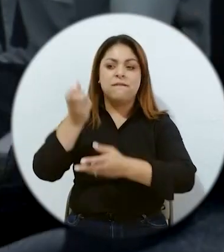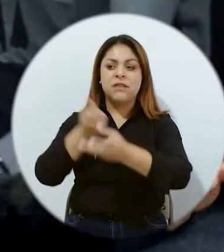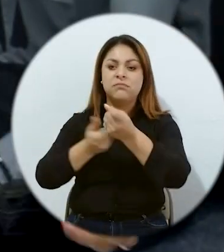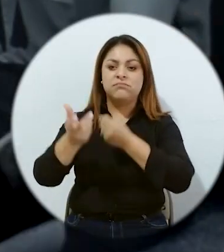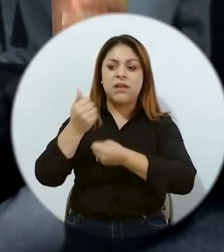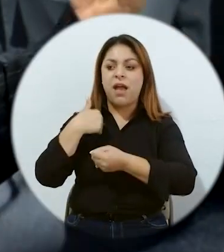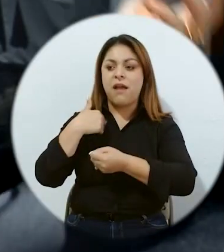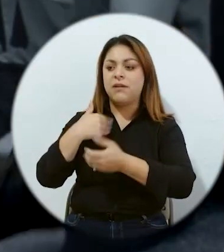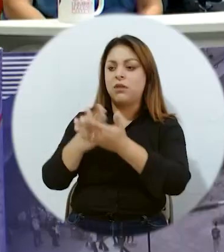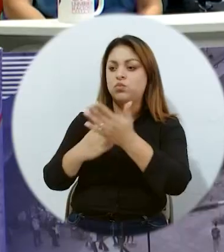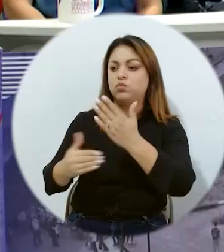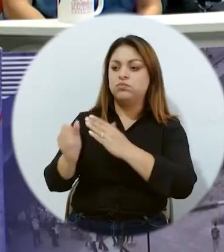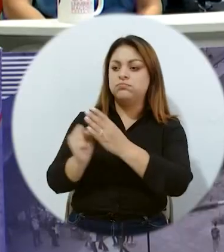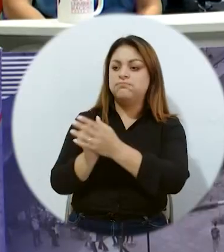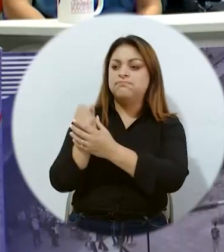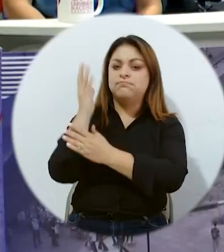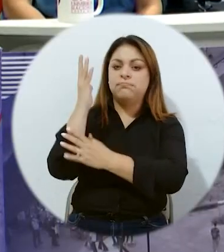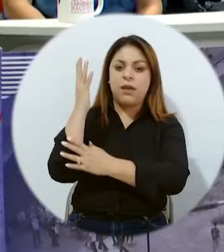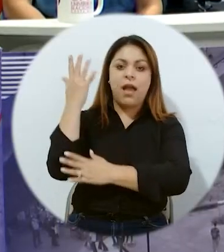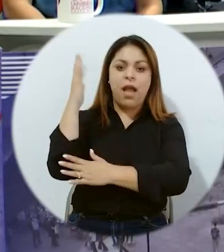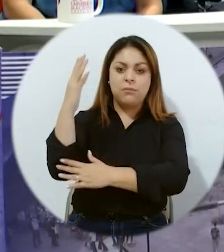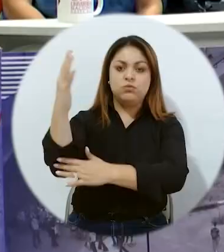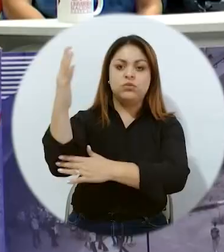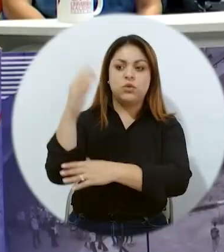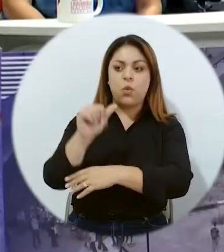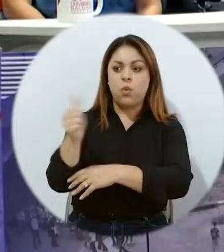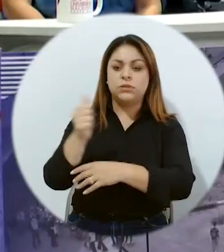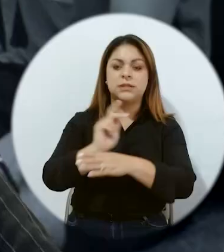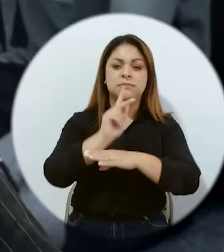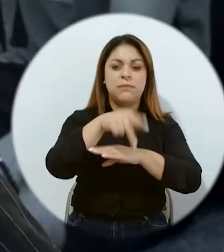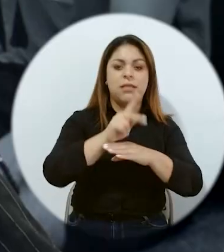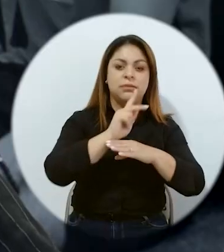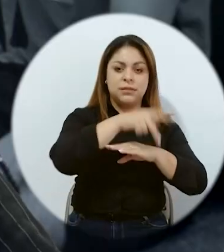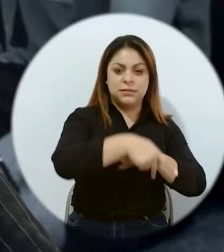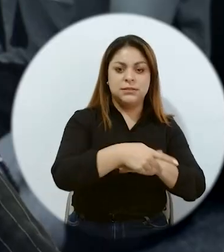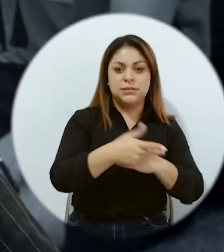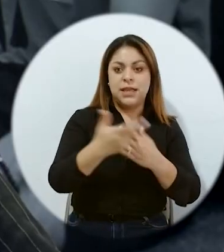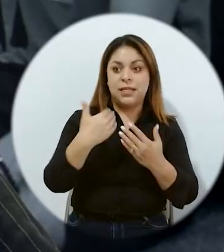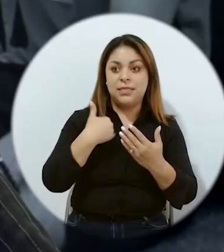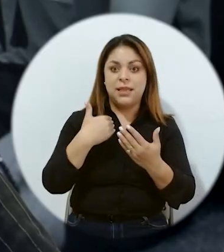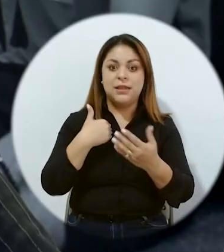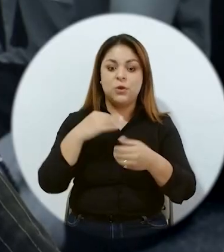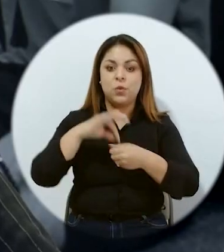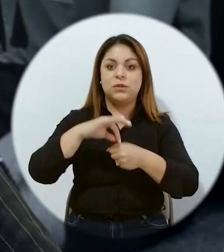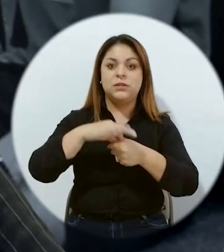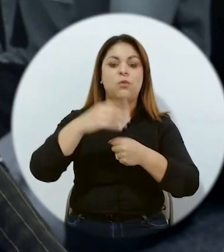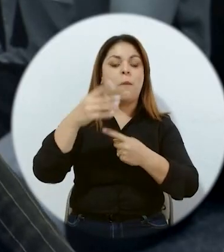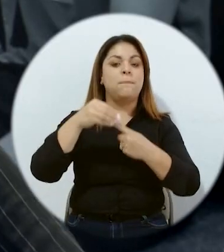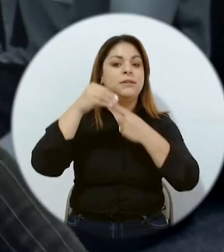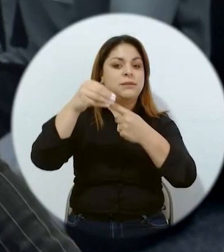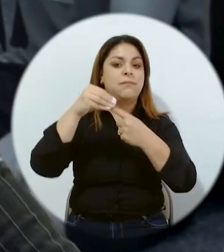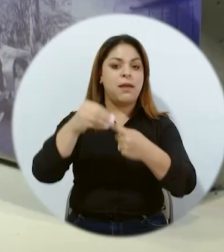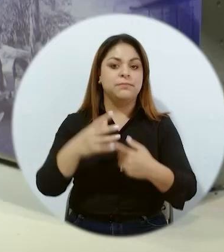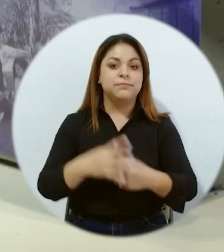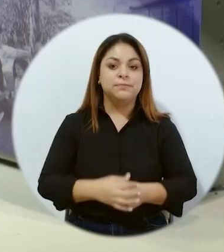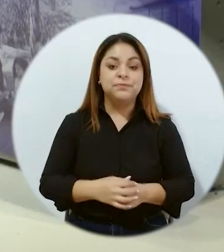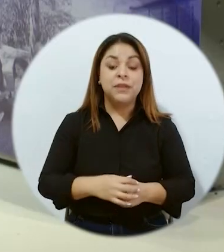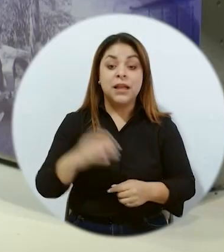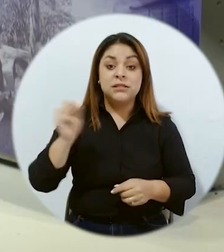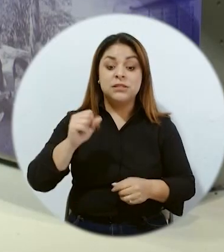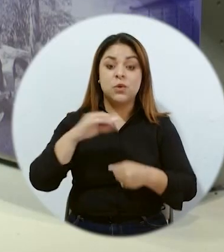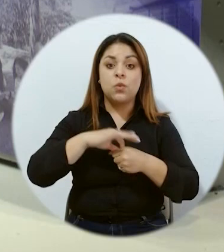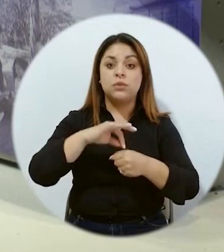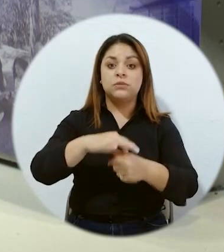cierto tipo de árboles y otras plantas que tenían una función también de apoyo al cultivo principal. Sí, tal vez en ese sentido los